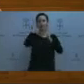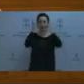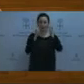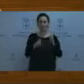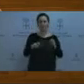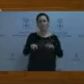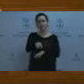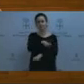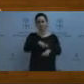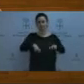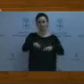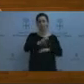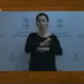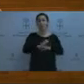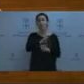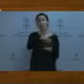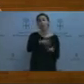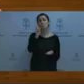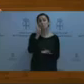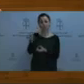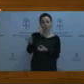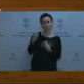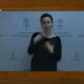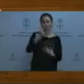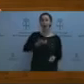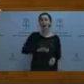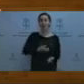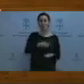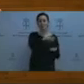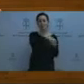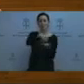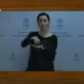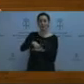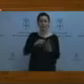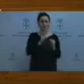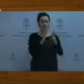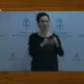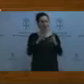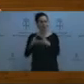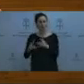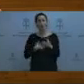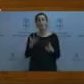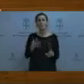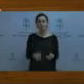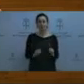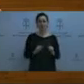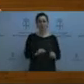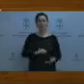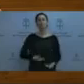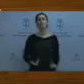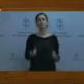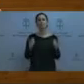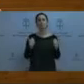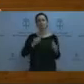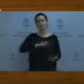solo dispone de los datos facilitados por los ayuntamientos, que son quienes los pueden poseer en el marco de sus competencias